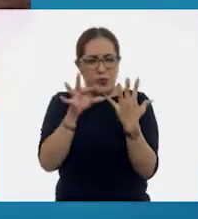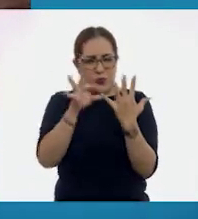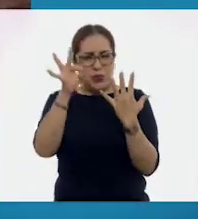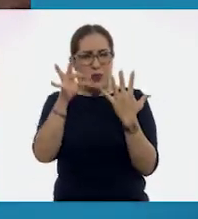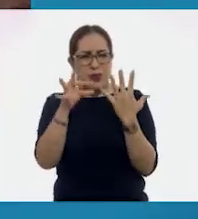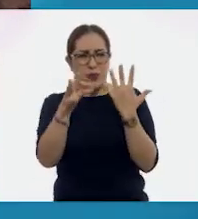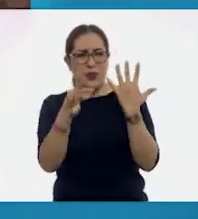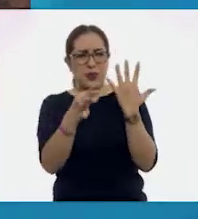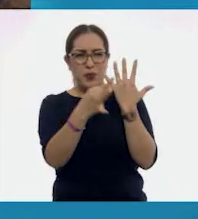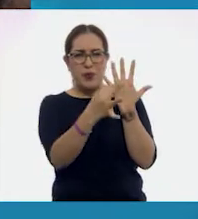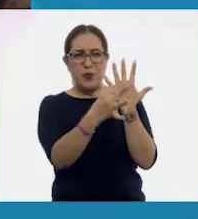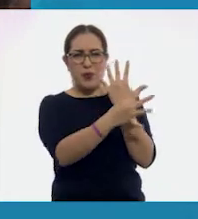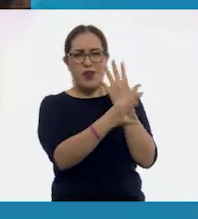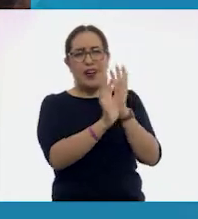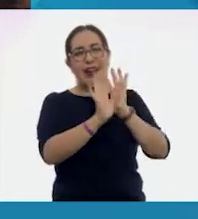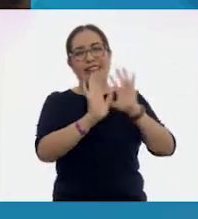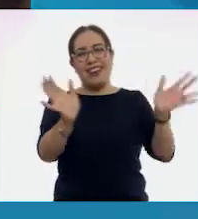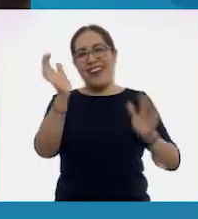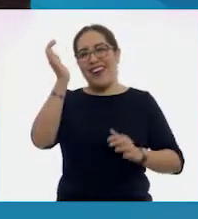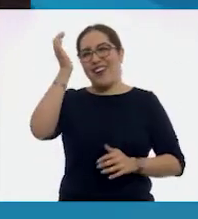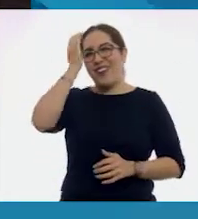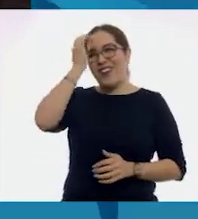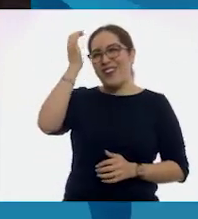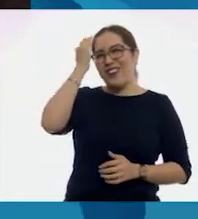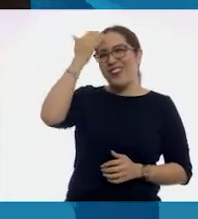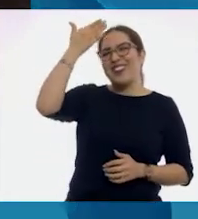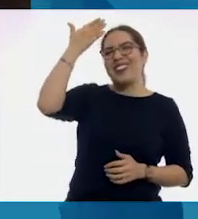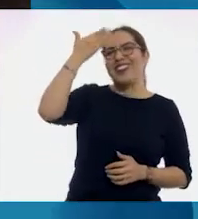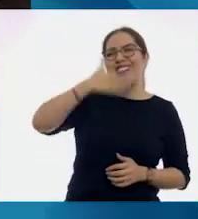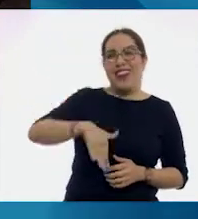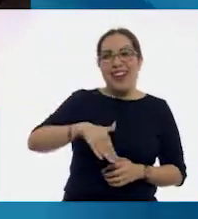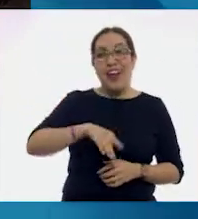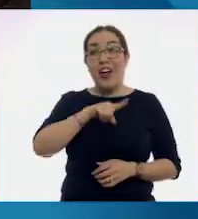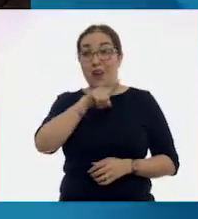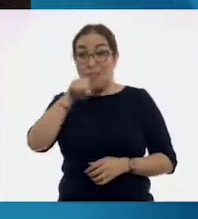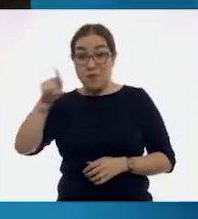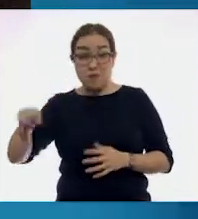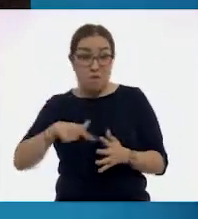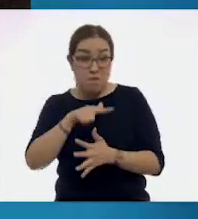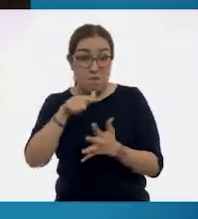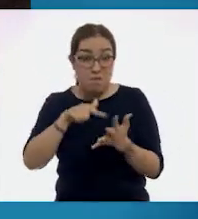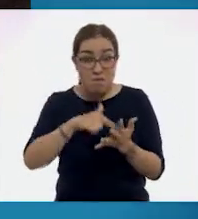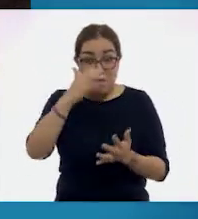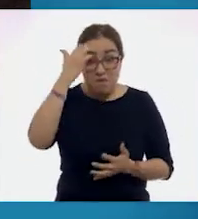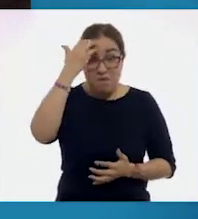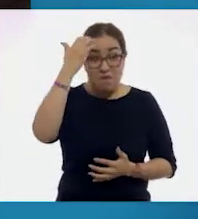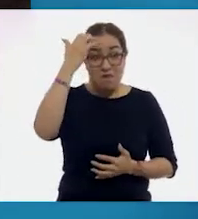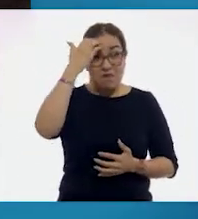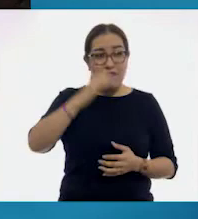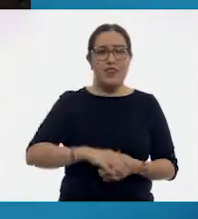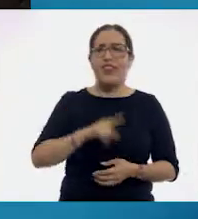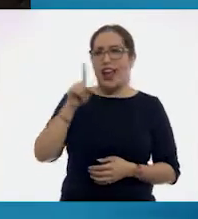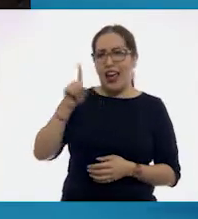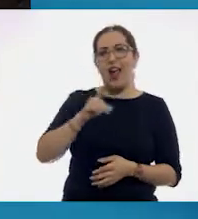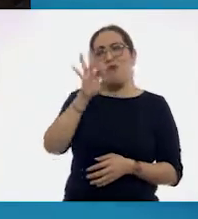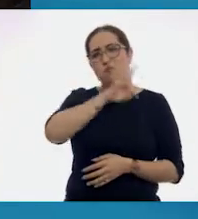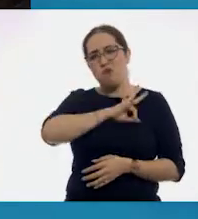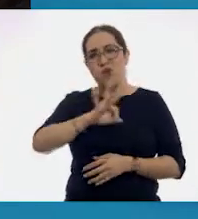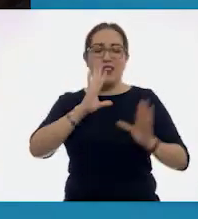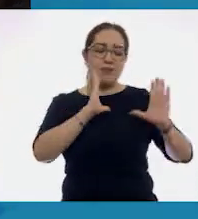conoce todas las mañas. Hay educar a sus lebratos mientras